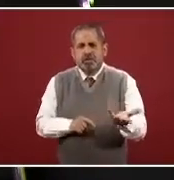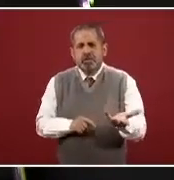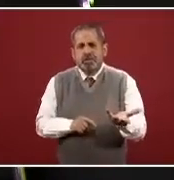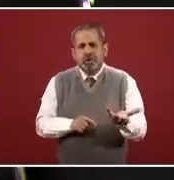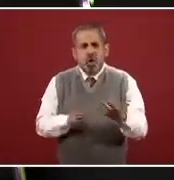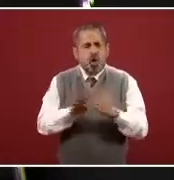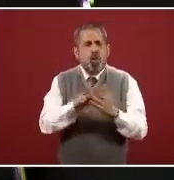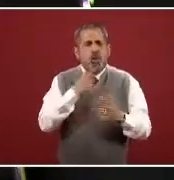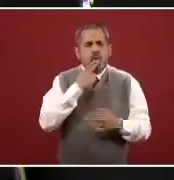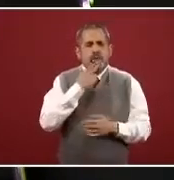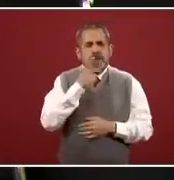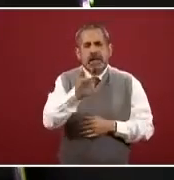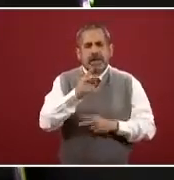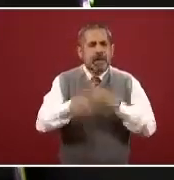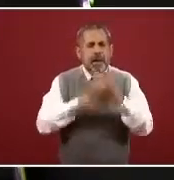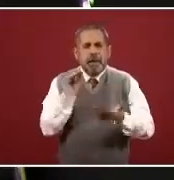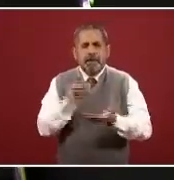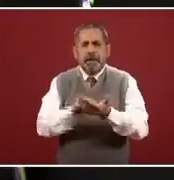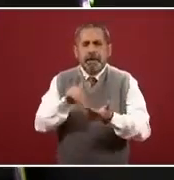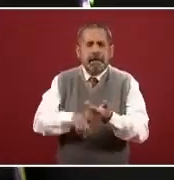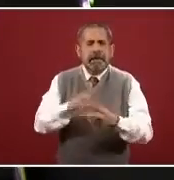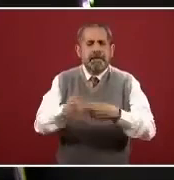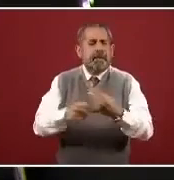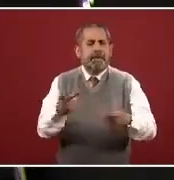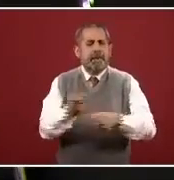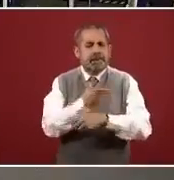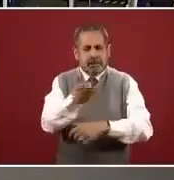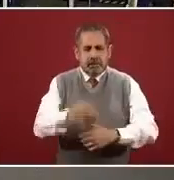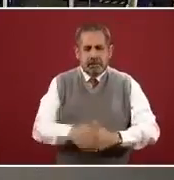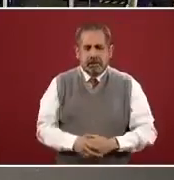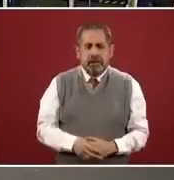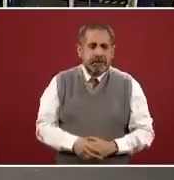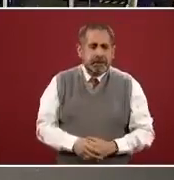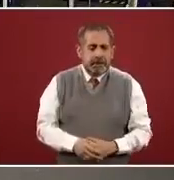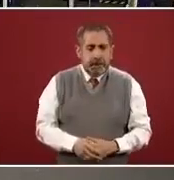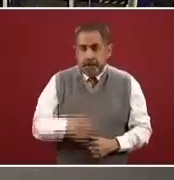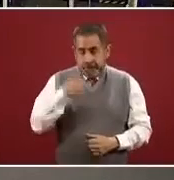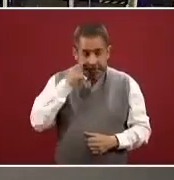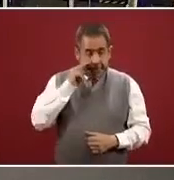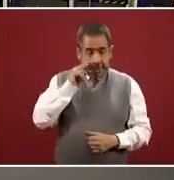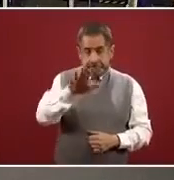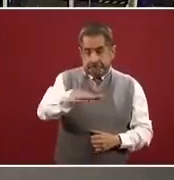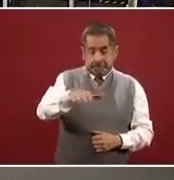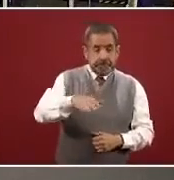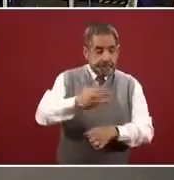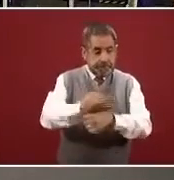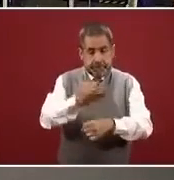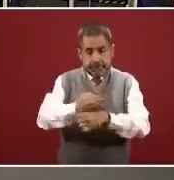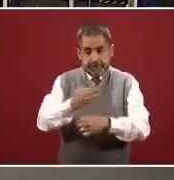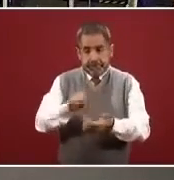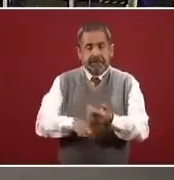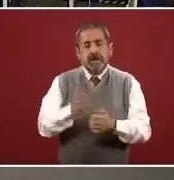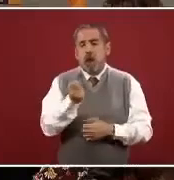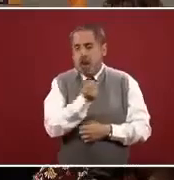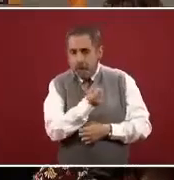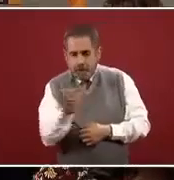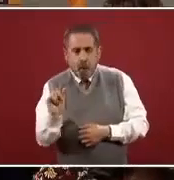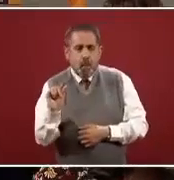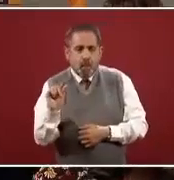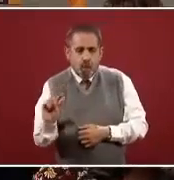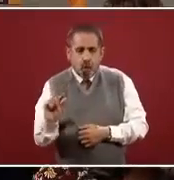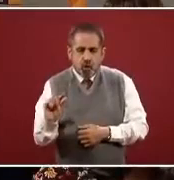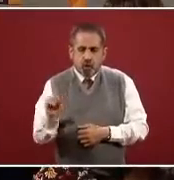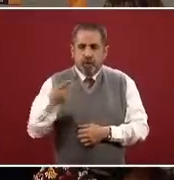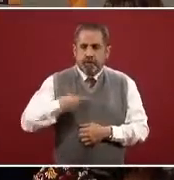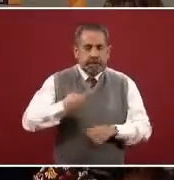están manejando, cómo los van a implementar o cómo los están implementando? Claro, en la actualidad, dado que son todavía pocos los casos confirmados,